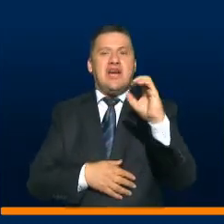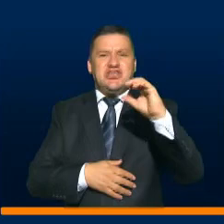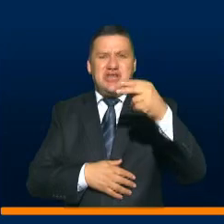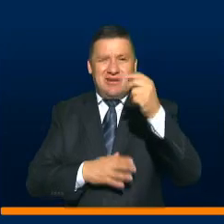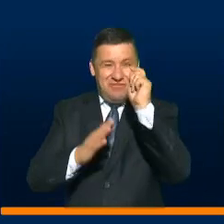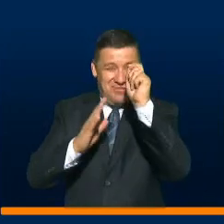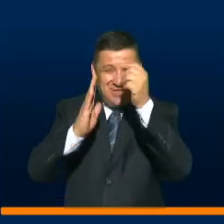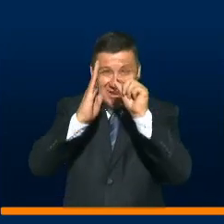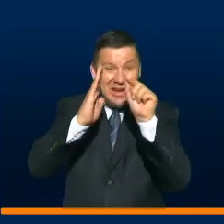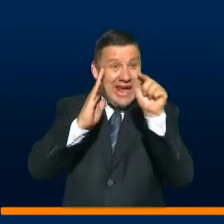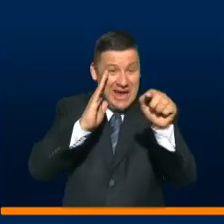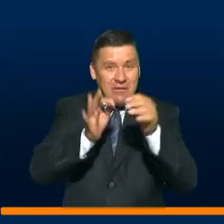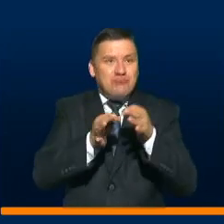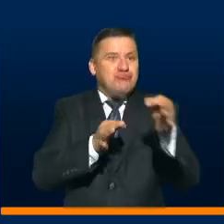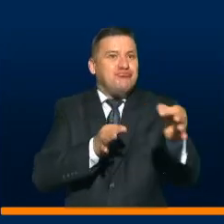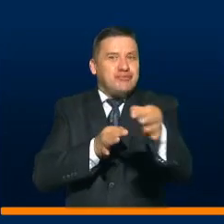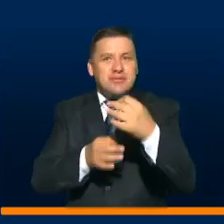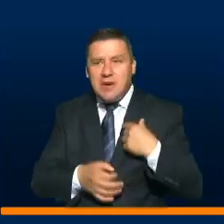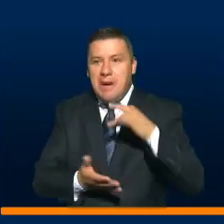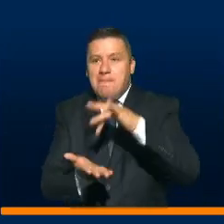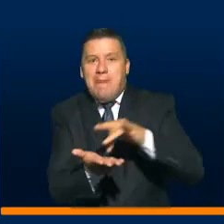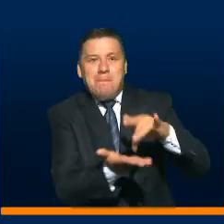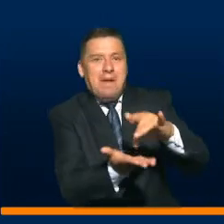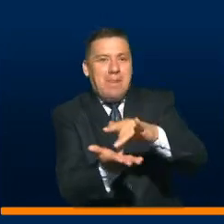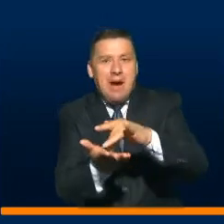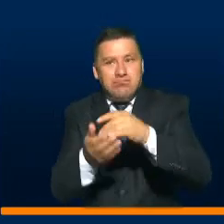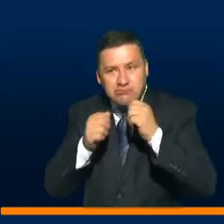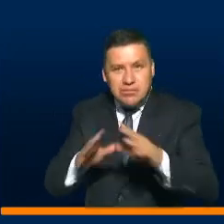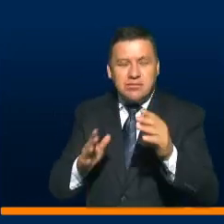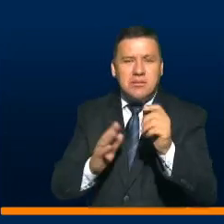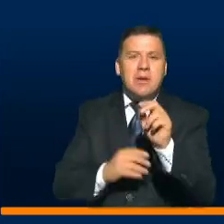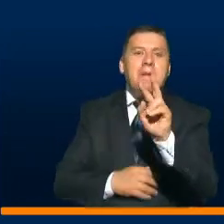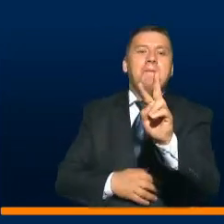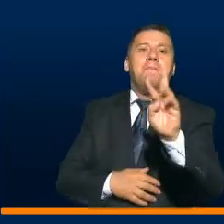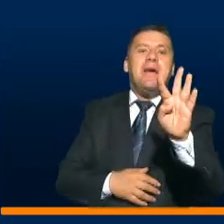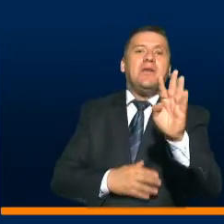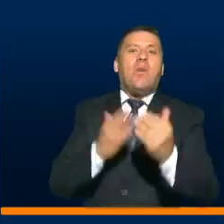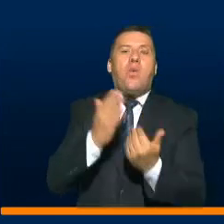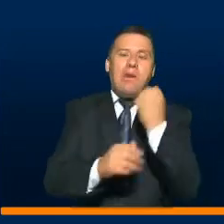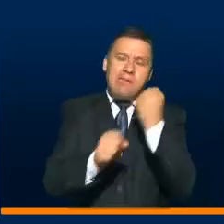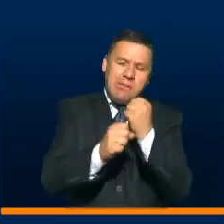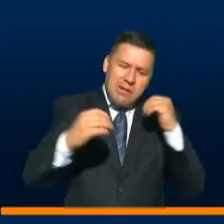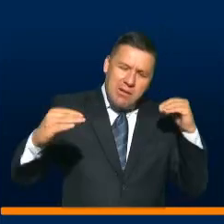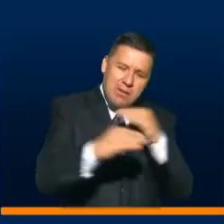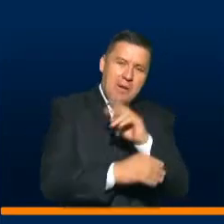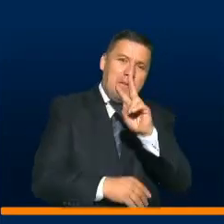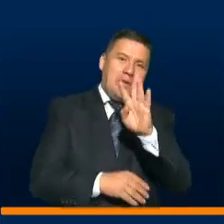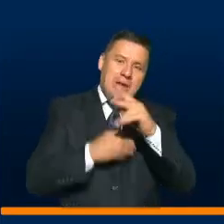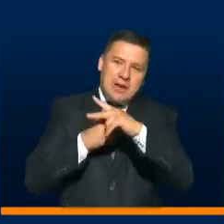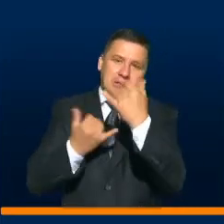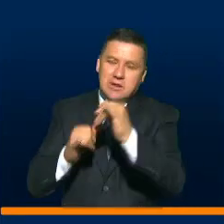occidente, lanzando el programa de la transversal de Boyacá que entregaba 24 nuevos kilómetros. Lo escuchamos, gobernador.